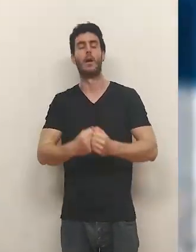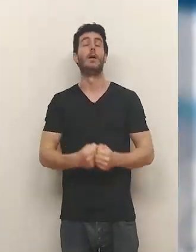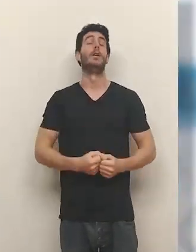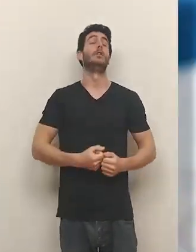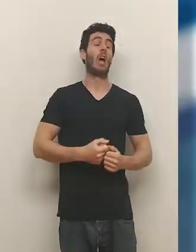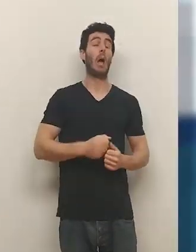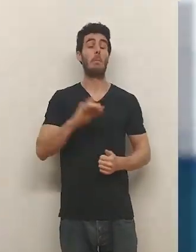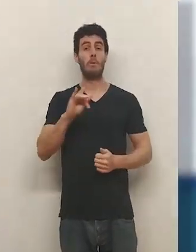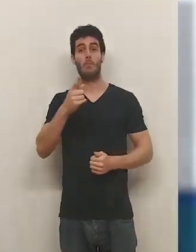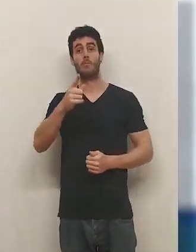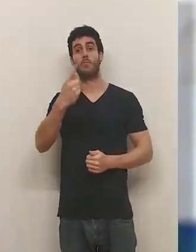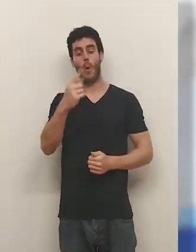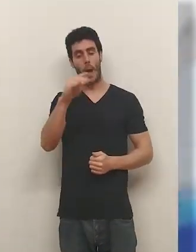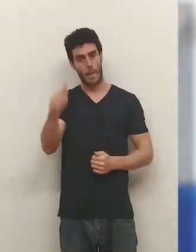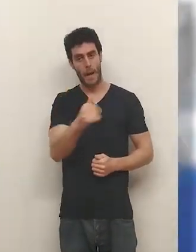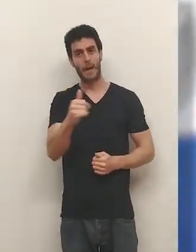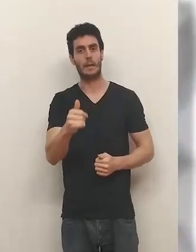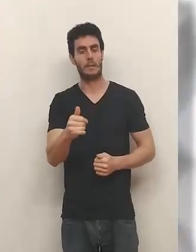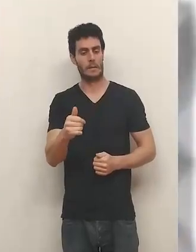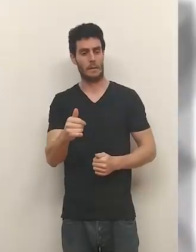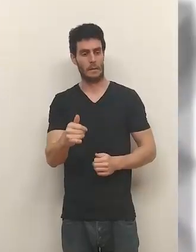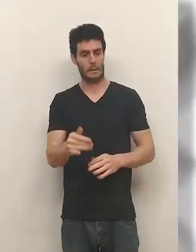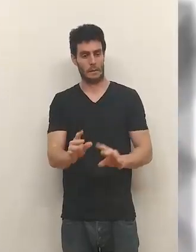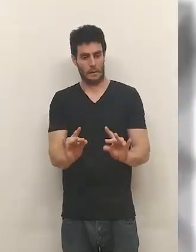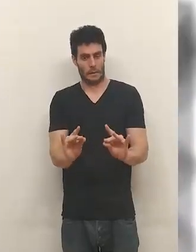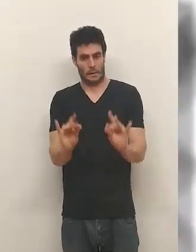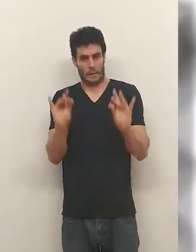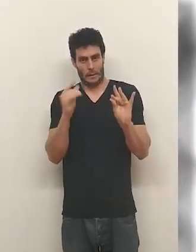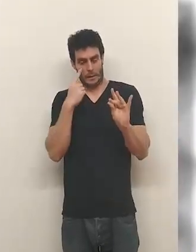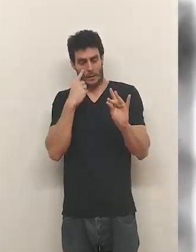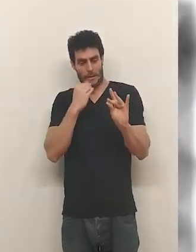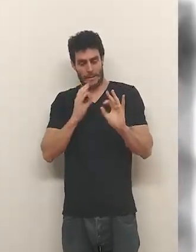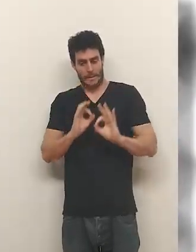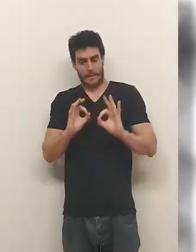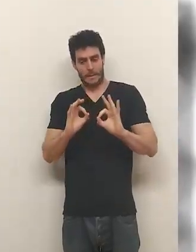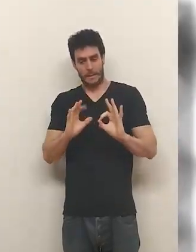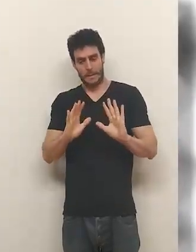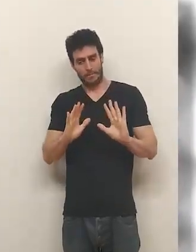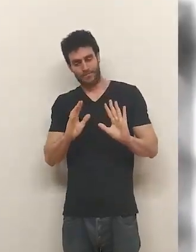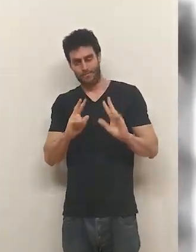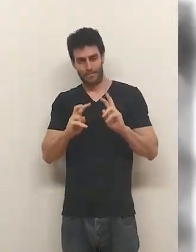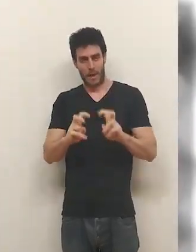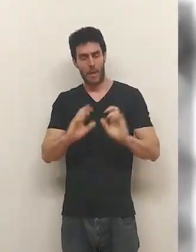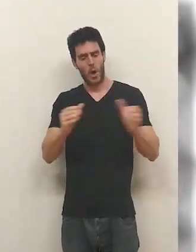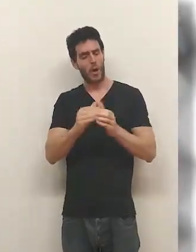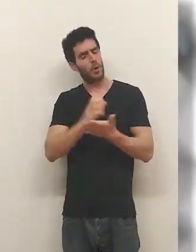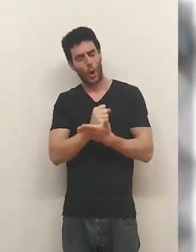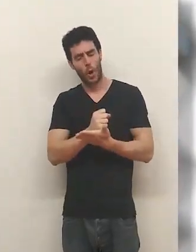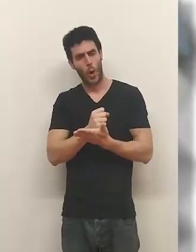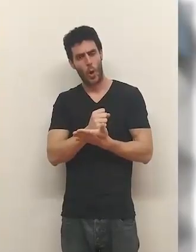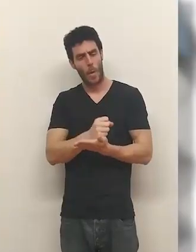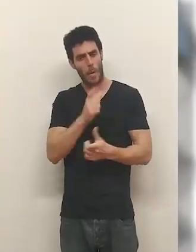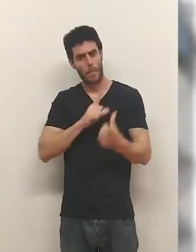bueno, tenemos una baja que está ahí entre algodones, a ver si llega, pero en principio viajamos toda la plantilla,